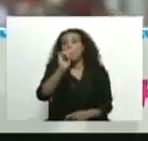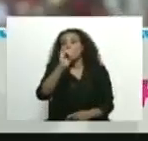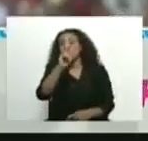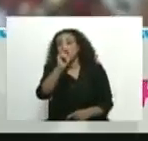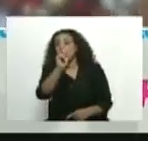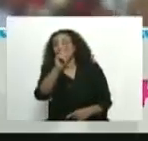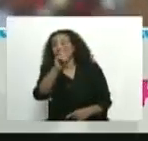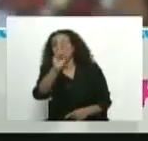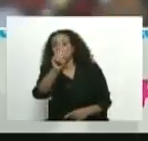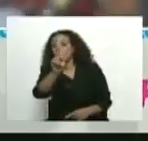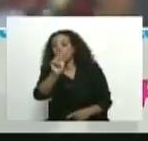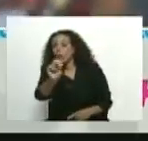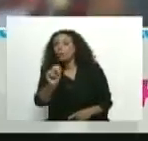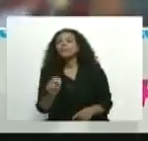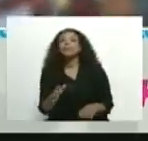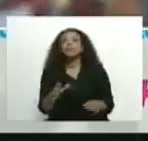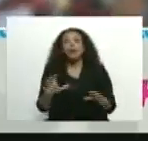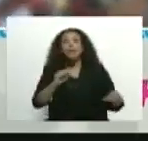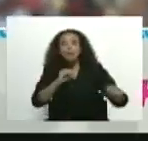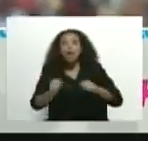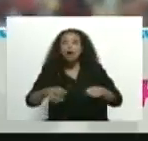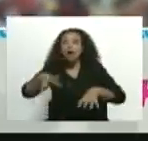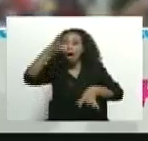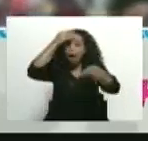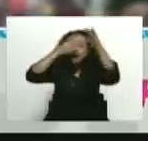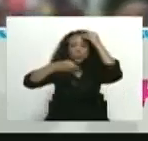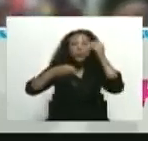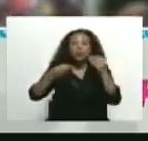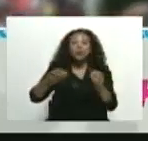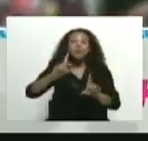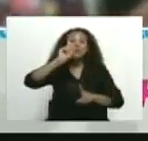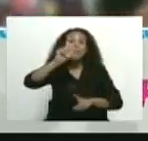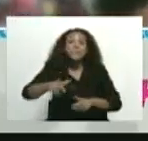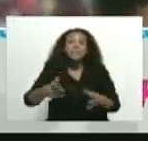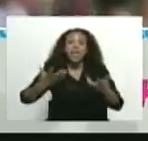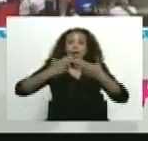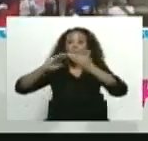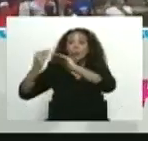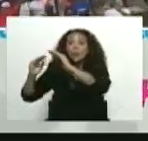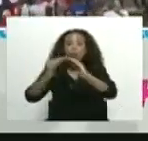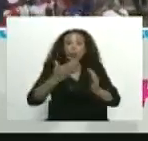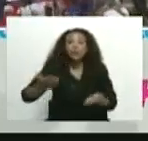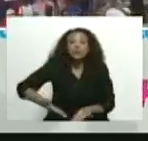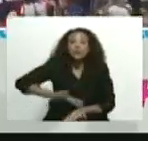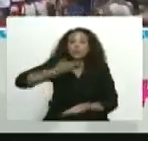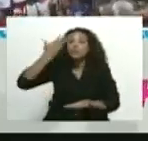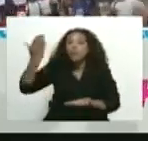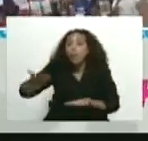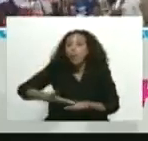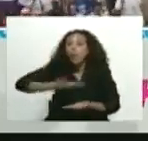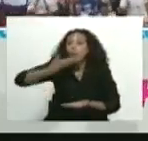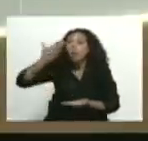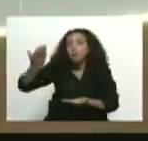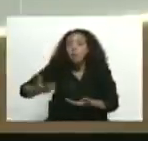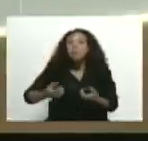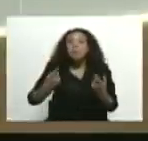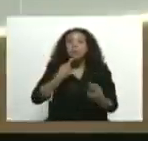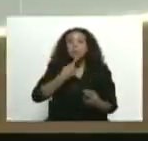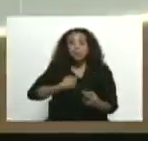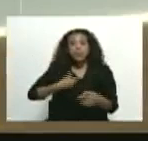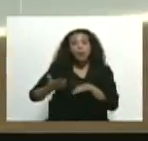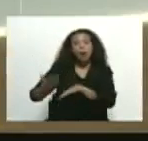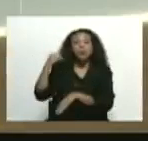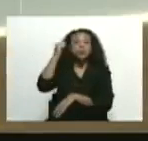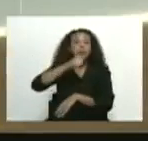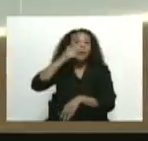encuentros organizativos, jornadas de formación. Los sancochos comunitarios, el café. Víctor, ese sancocho se ve muy bueno. Me dijo, creo que fue un